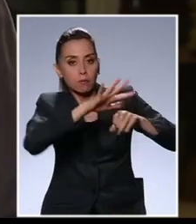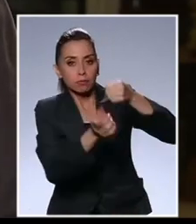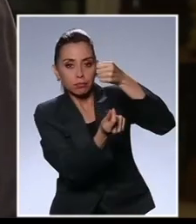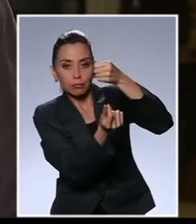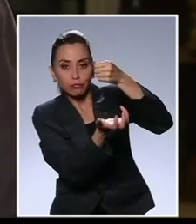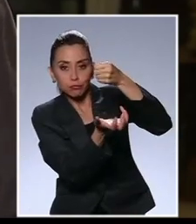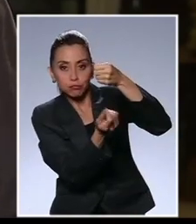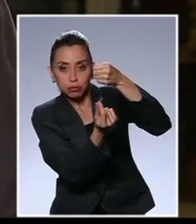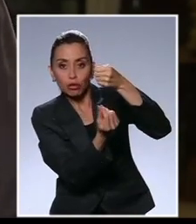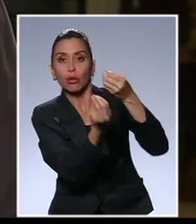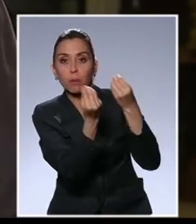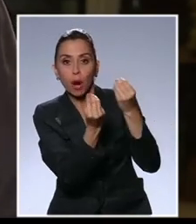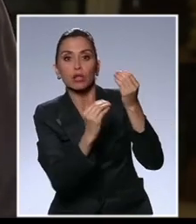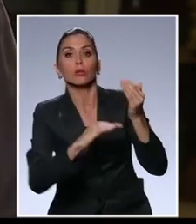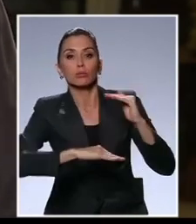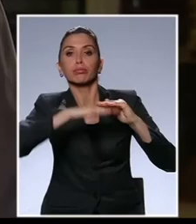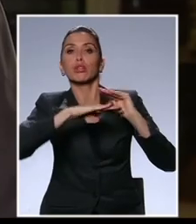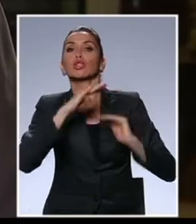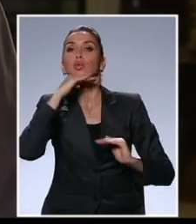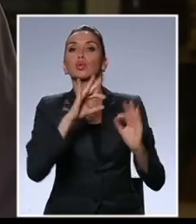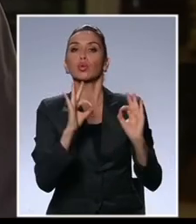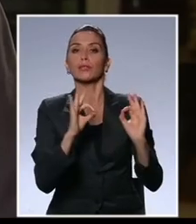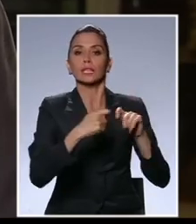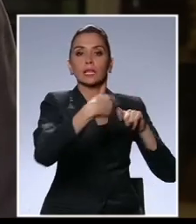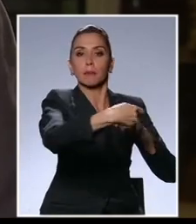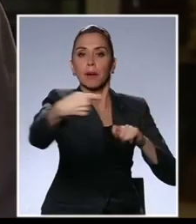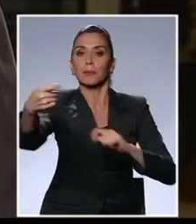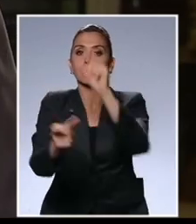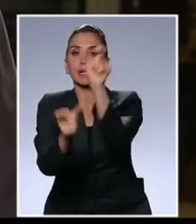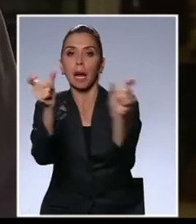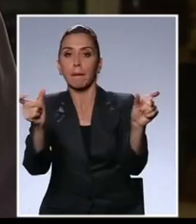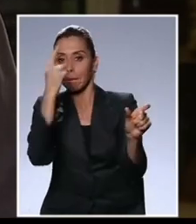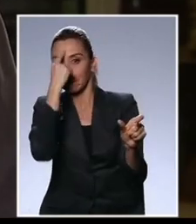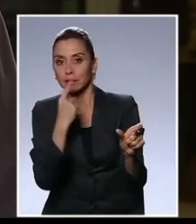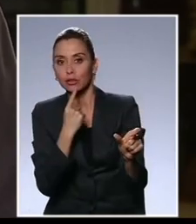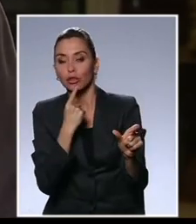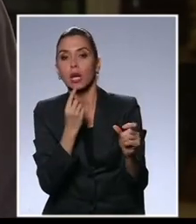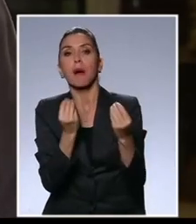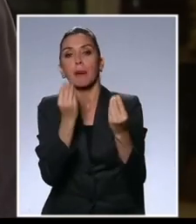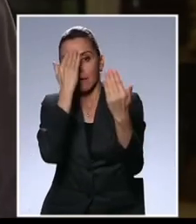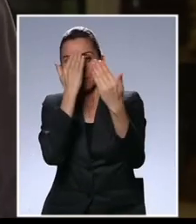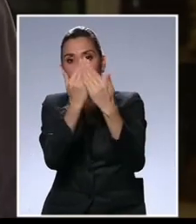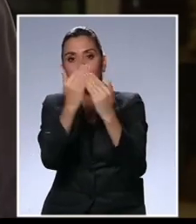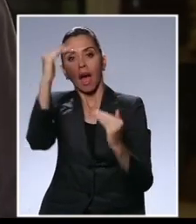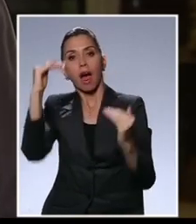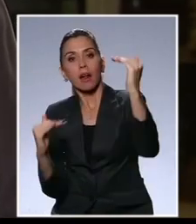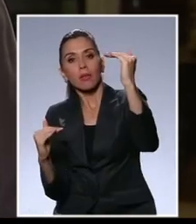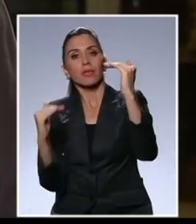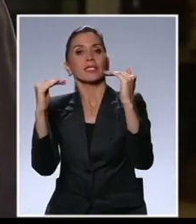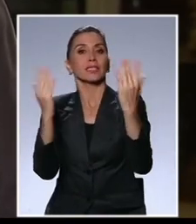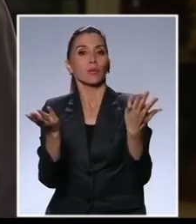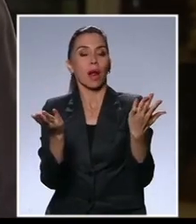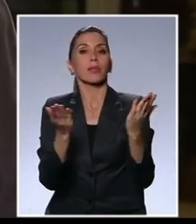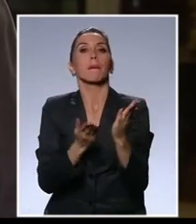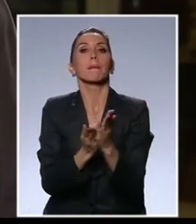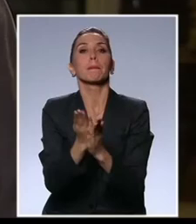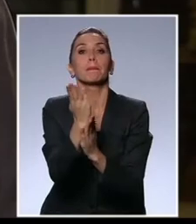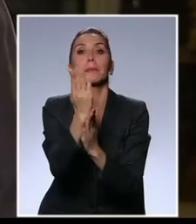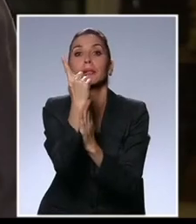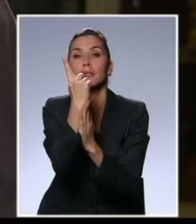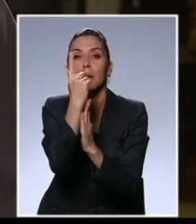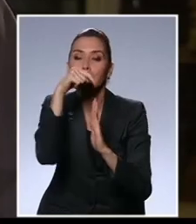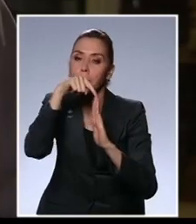adecuados y suficientes para invertir en las personas y enfrentar la desigualdad Y eso parte por hacer una